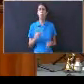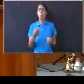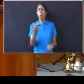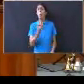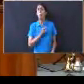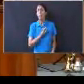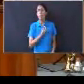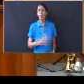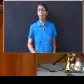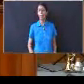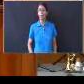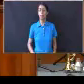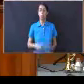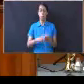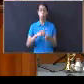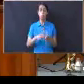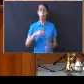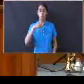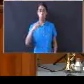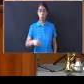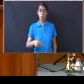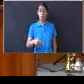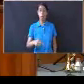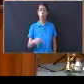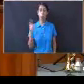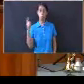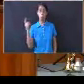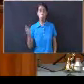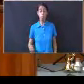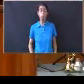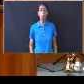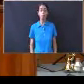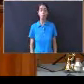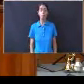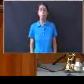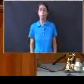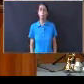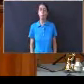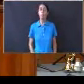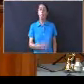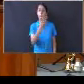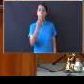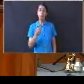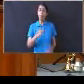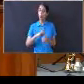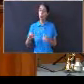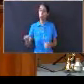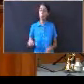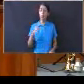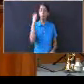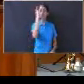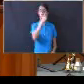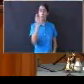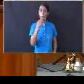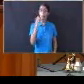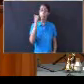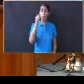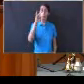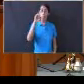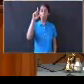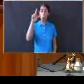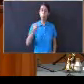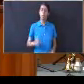Pero cuando estaba ahí. Entonces, a veces nos pasa. Ese Saúl tiene que ser enterrado.